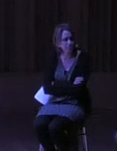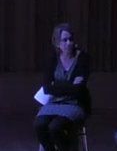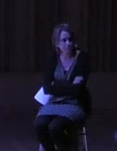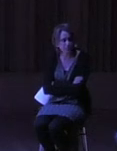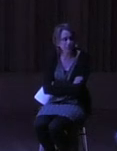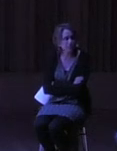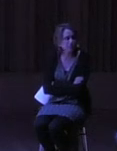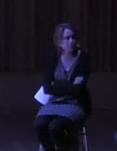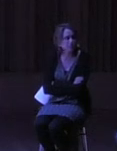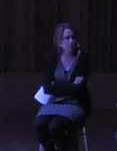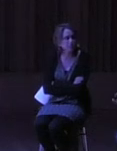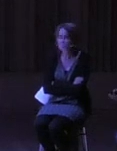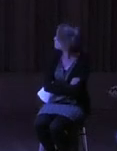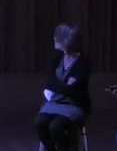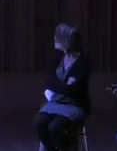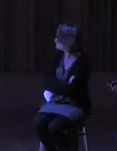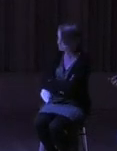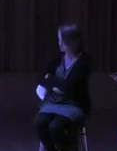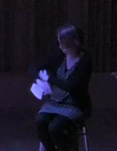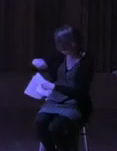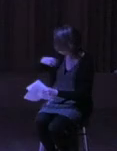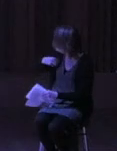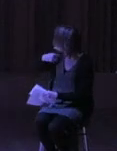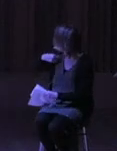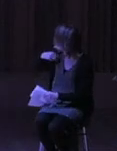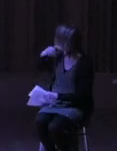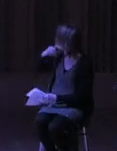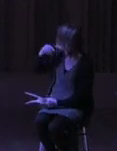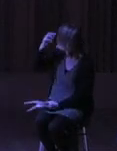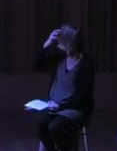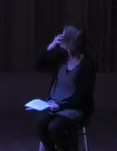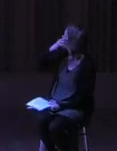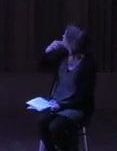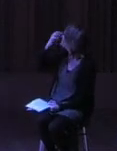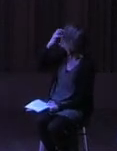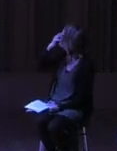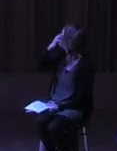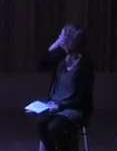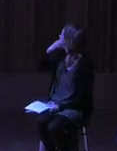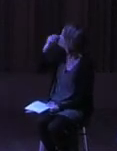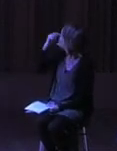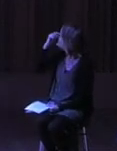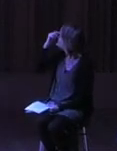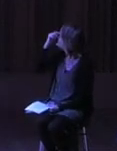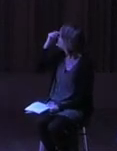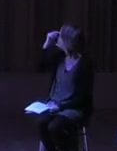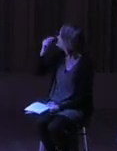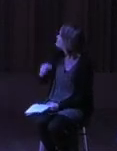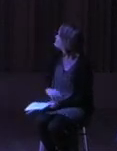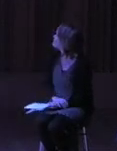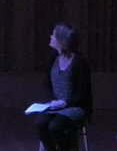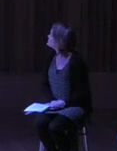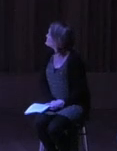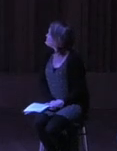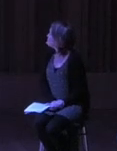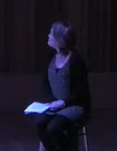linealmente los flujos, que era uno de los temas que preocupaba. Pero en contra, toda línea se tiene que ver en el